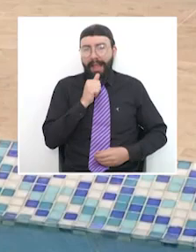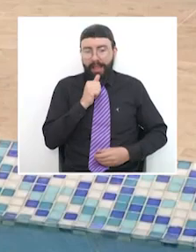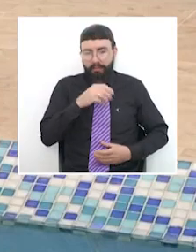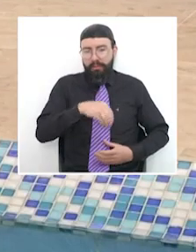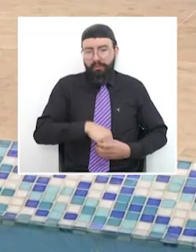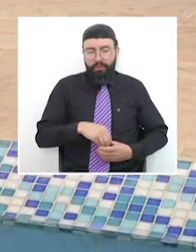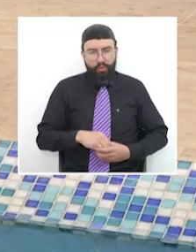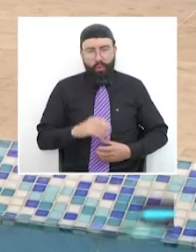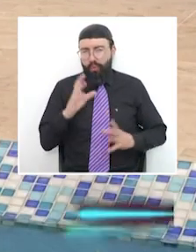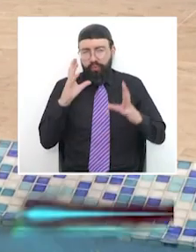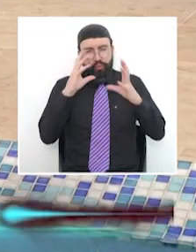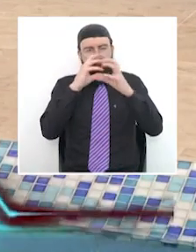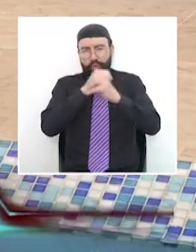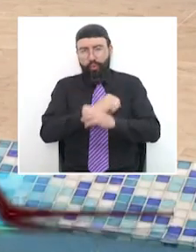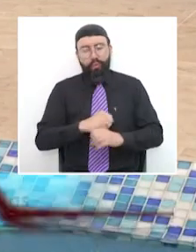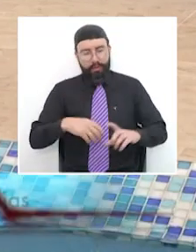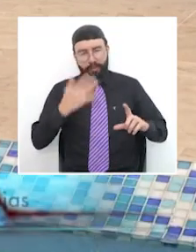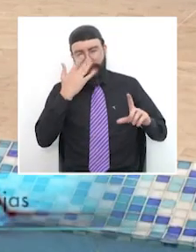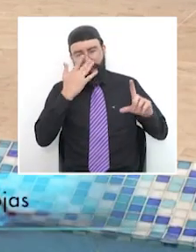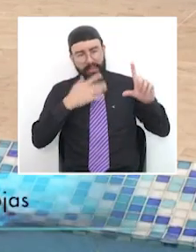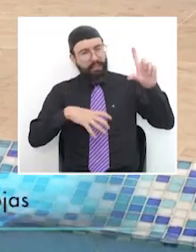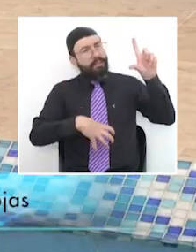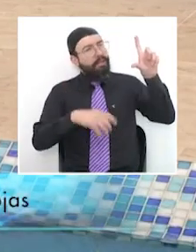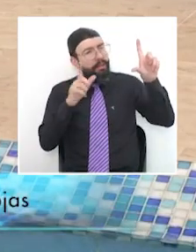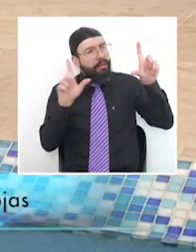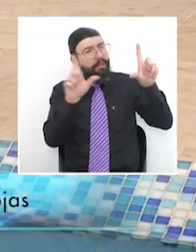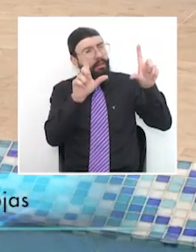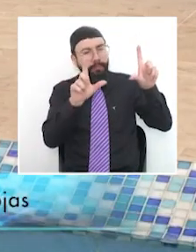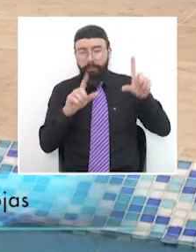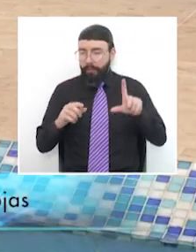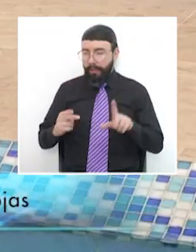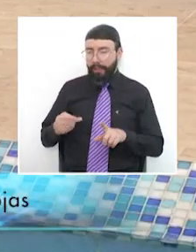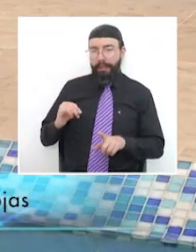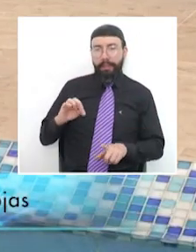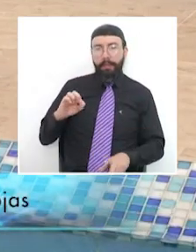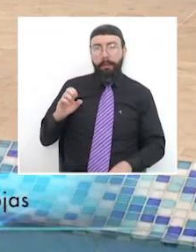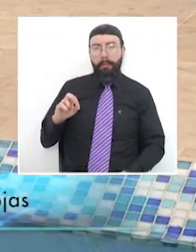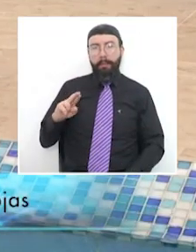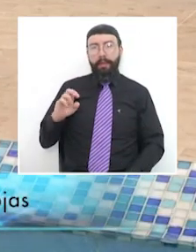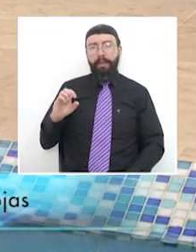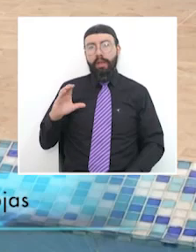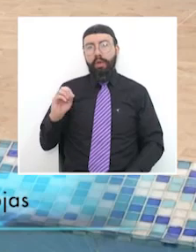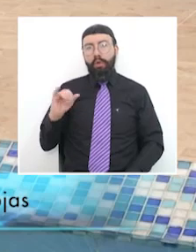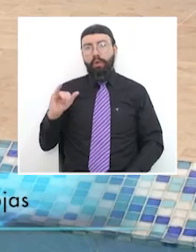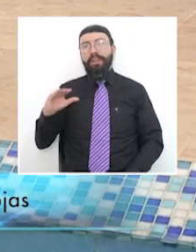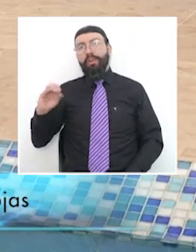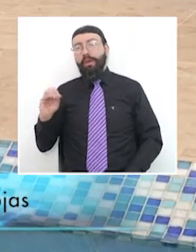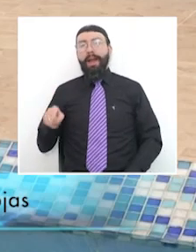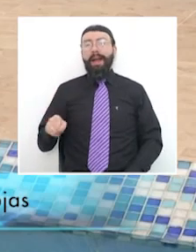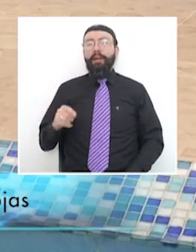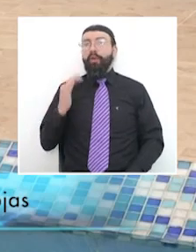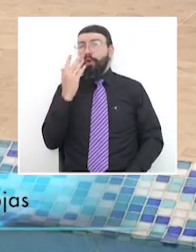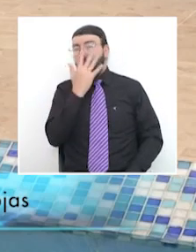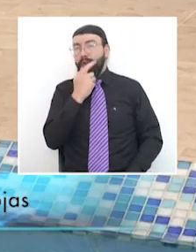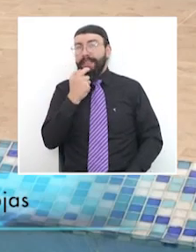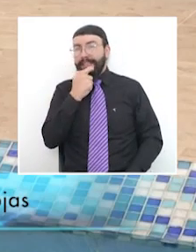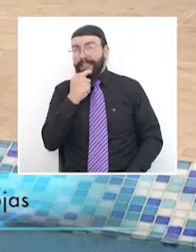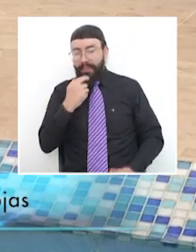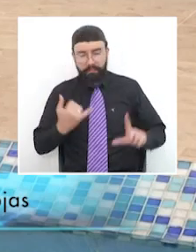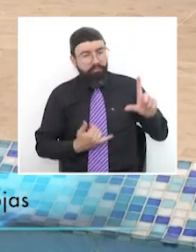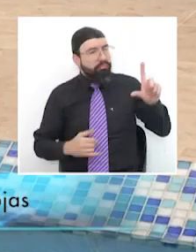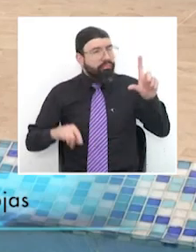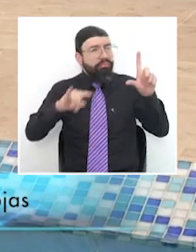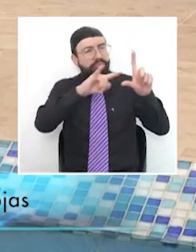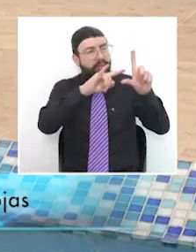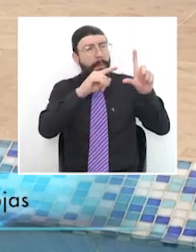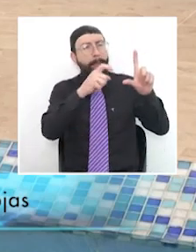más oscuro. Y todo lo que es hiperecoico es mucho más, el gris es cada vez más claro y tiende a ser blanco.